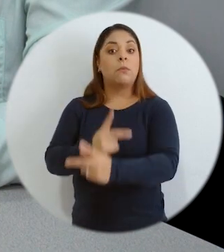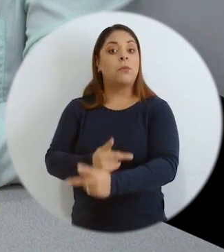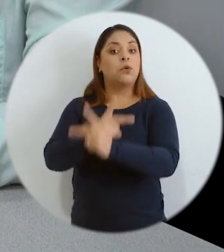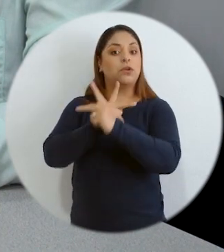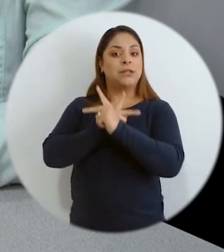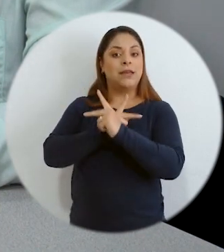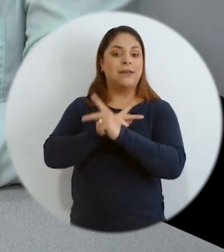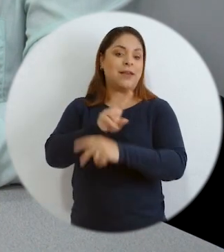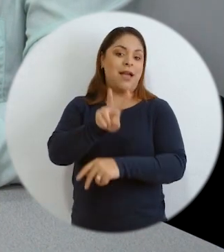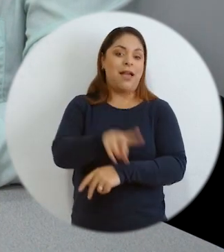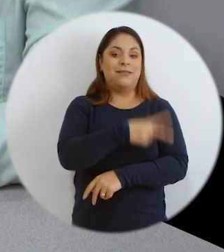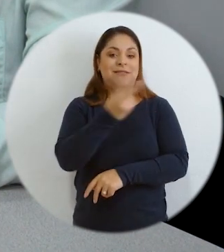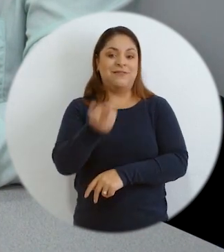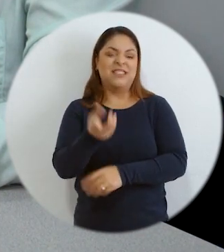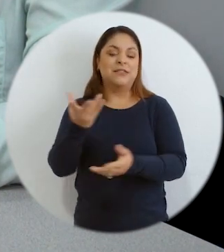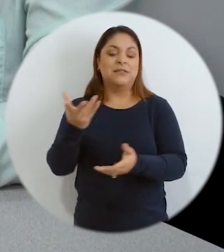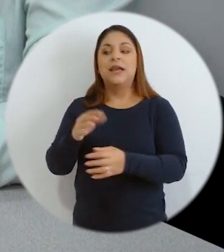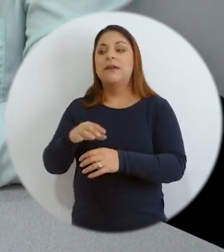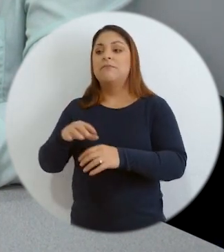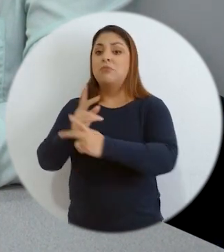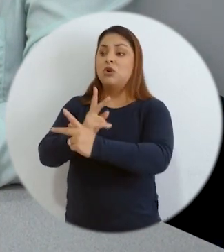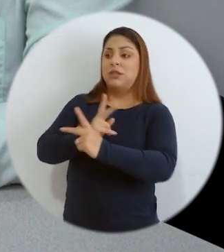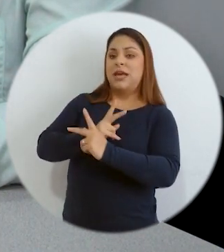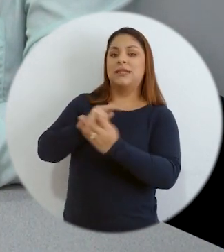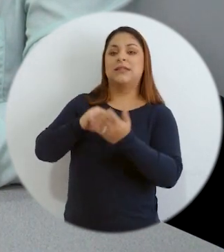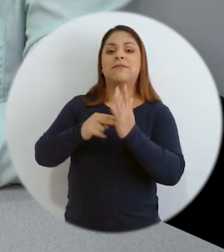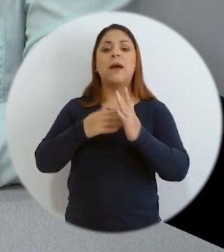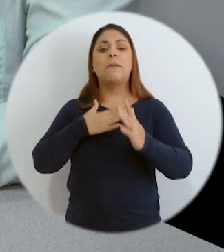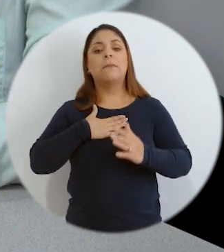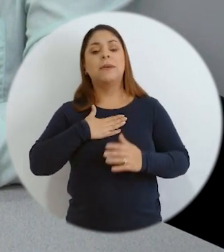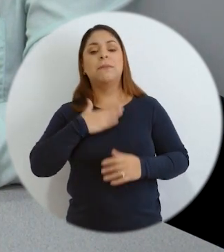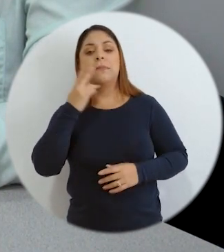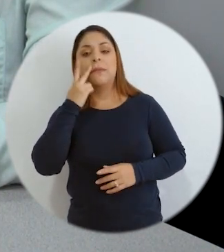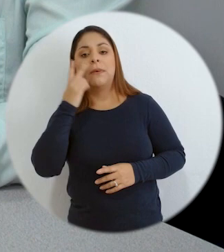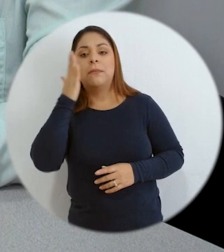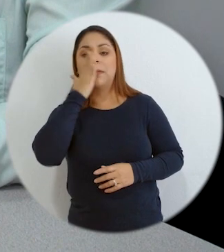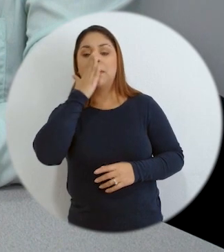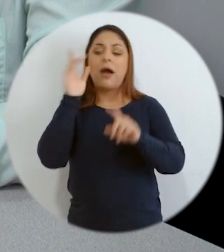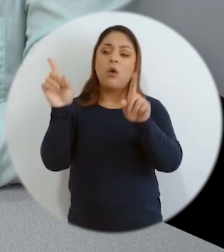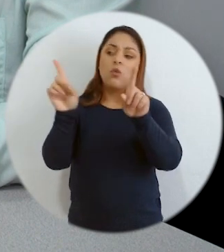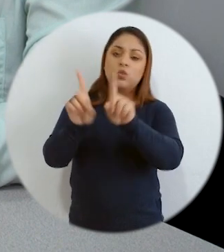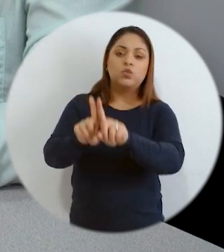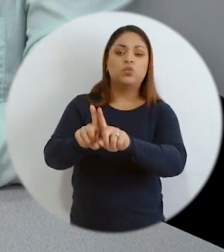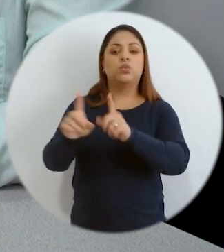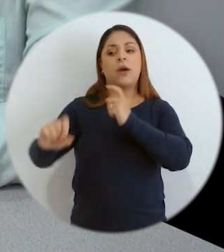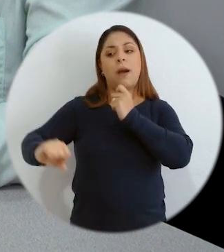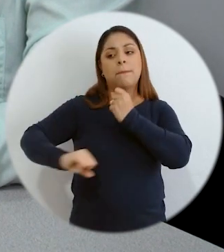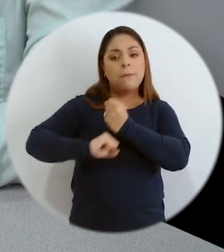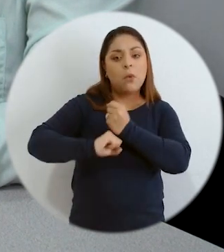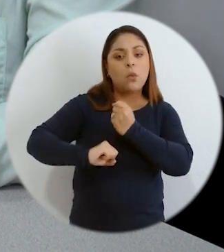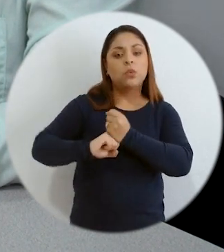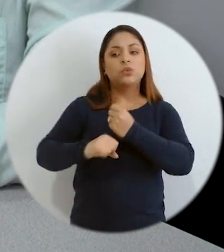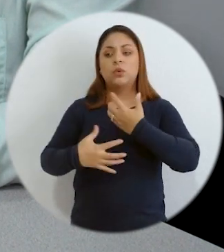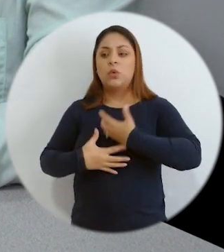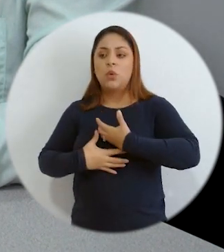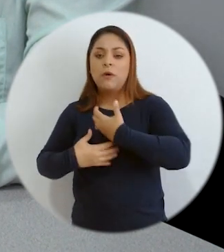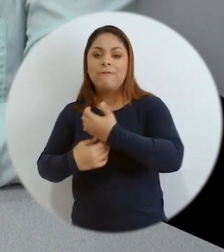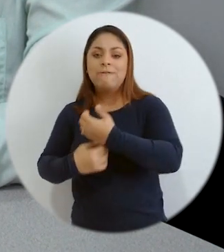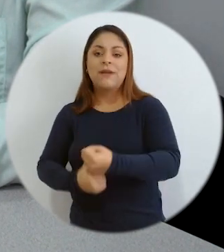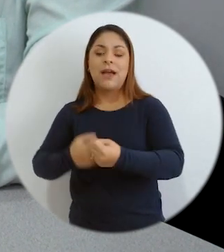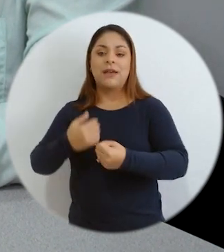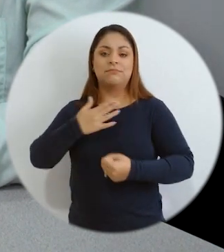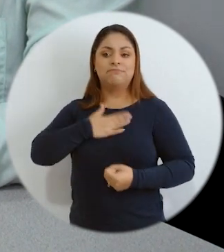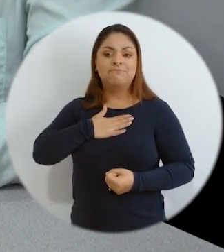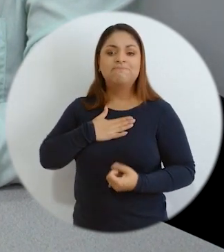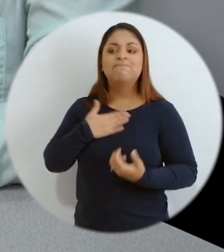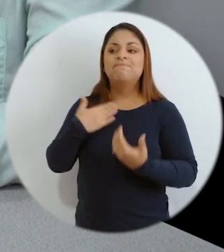protectores, que son precisamente los opuestos a estos, que tienen que ver con el que tus padres estén juntos, que te brinden afecto y apoyo, que puedas